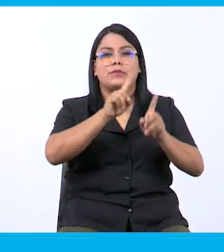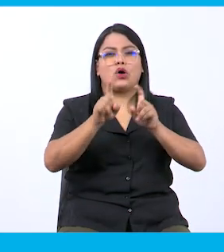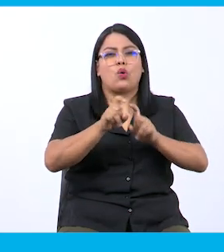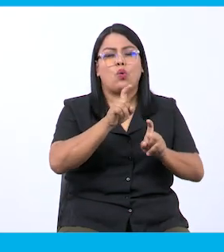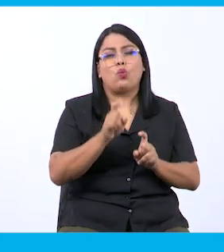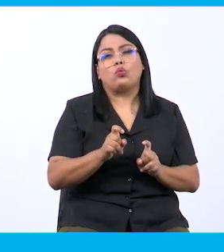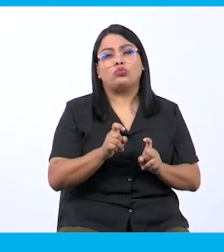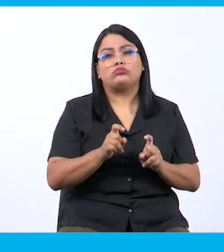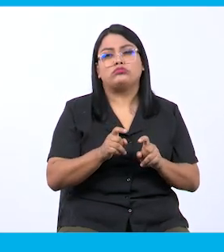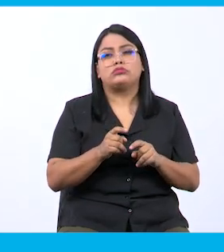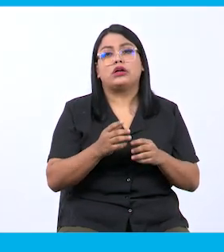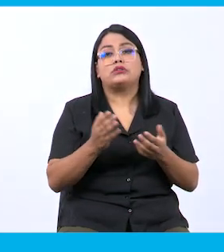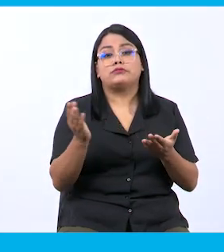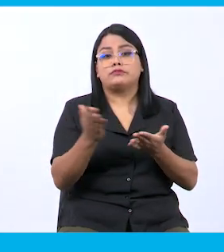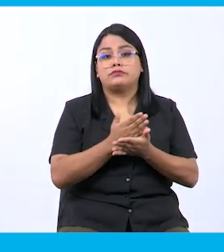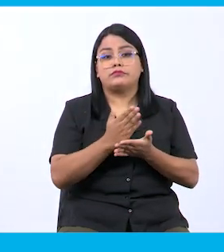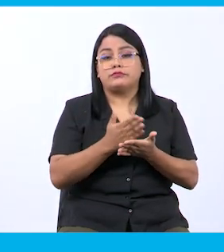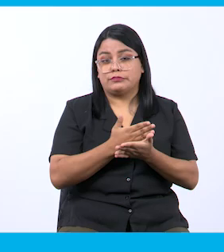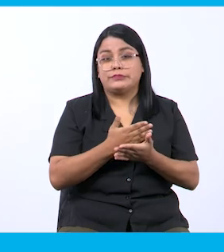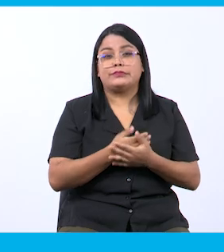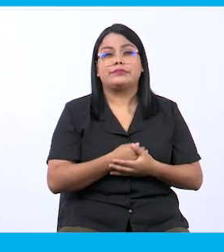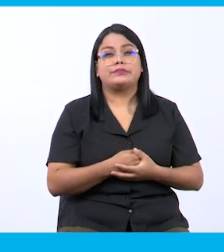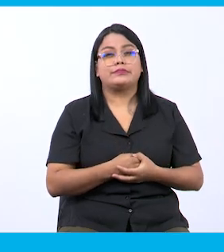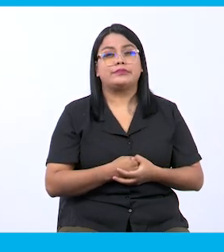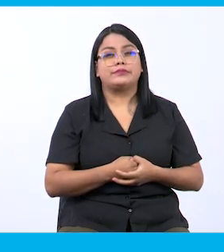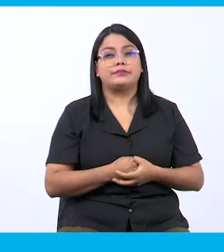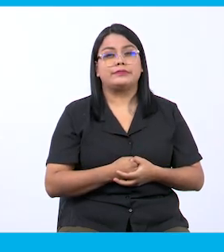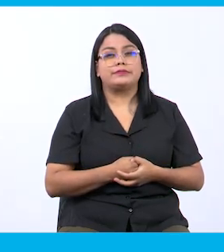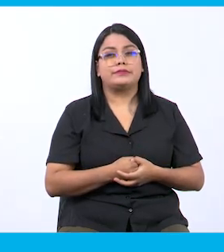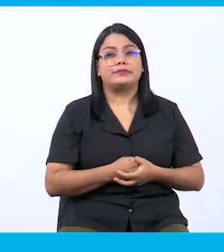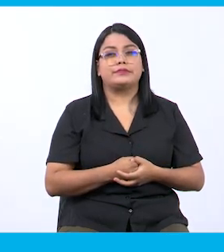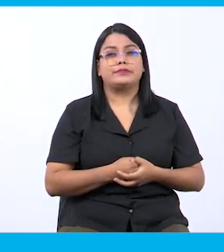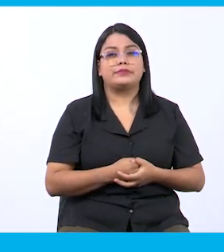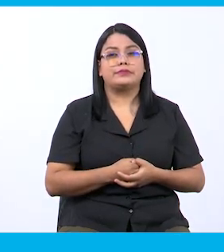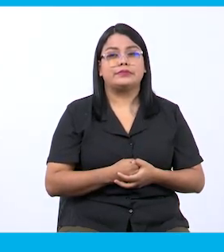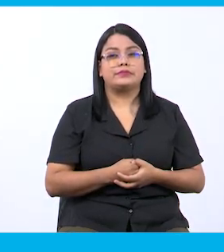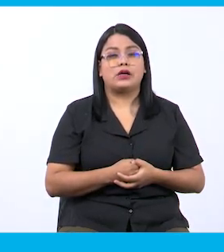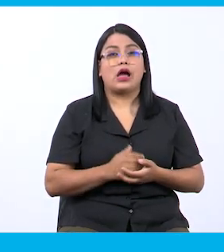Formular preguntas sobre lo que se está estudiando.